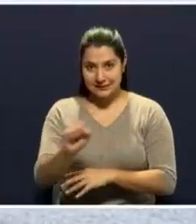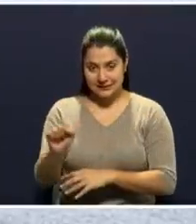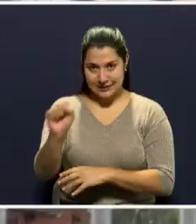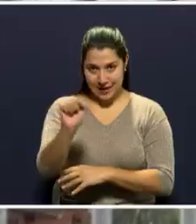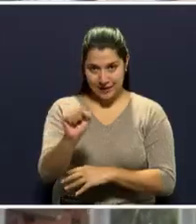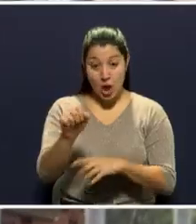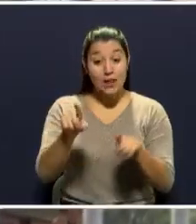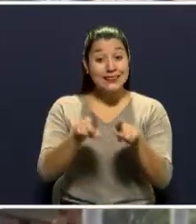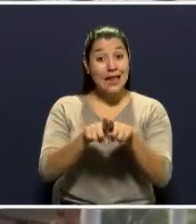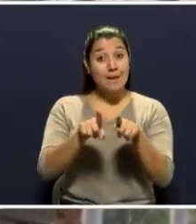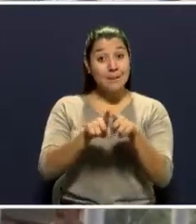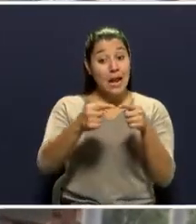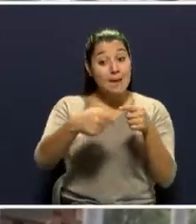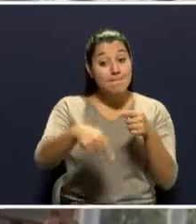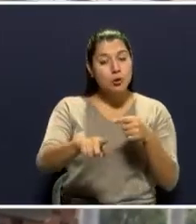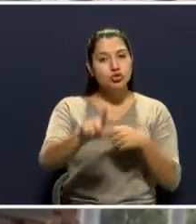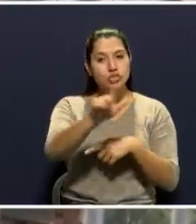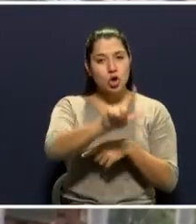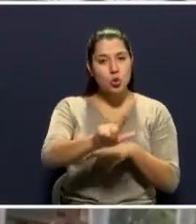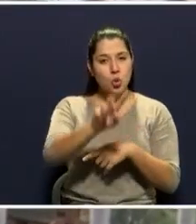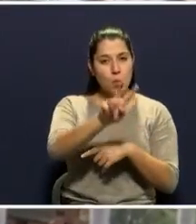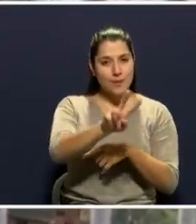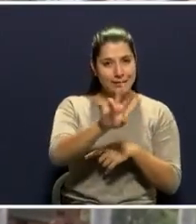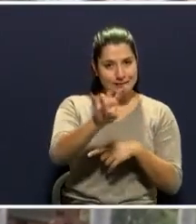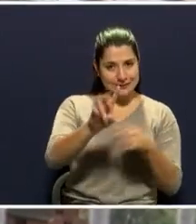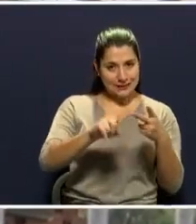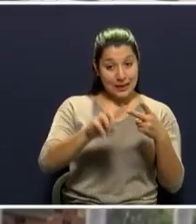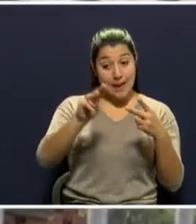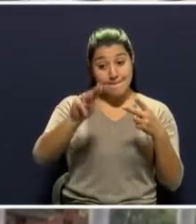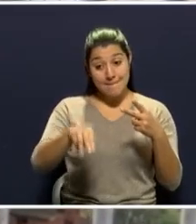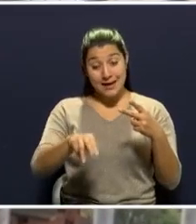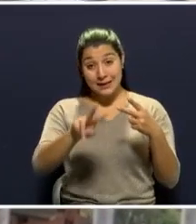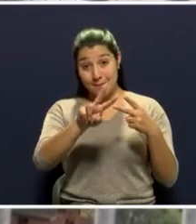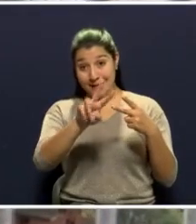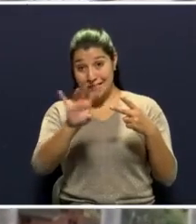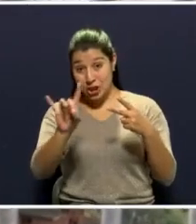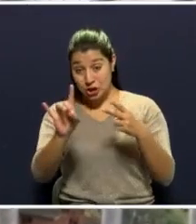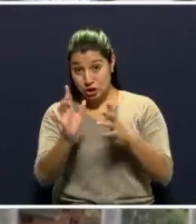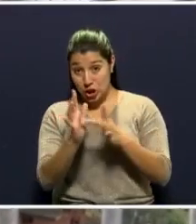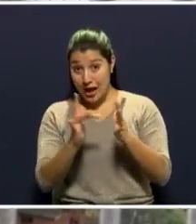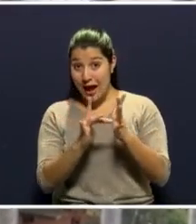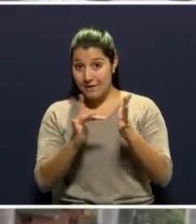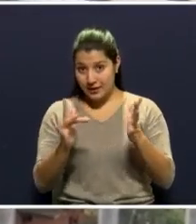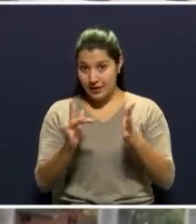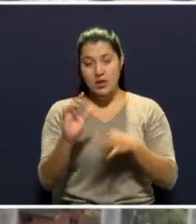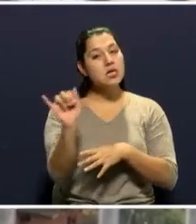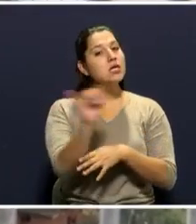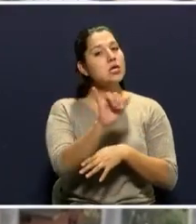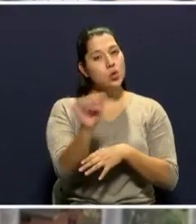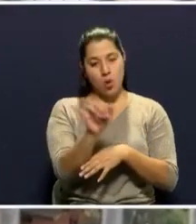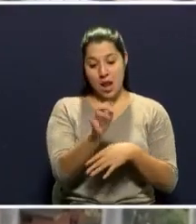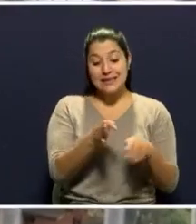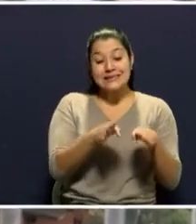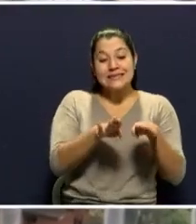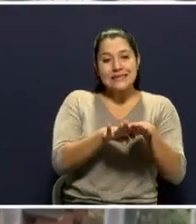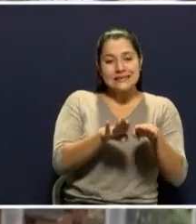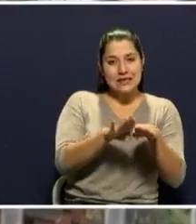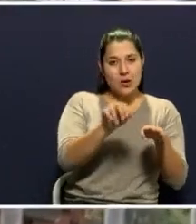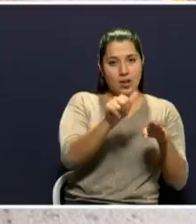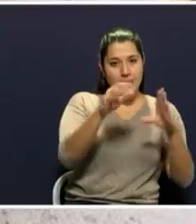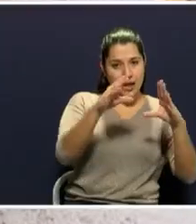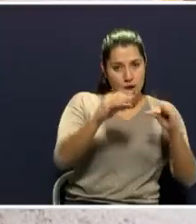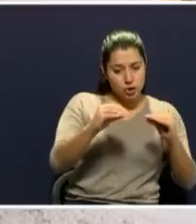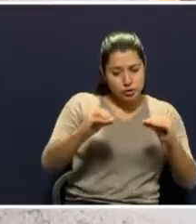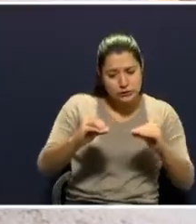el próximo lunes 27 y el martes 28 de abril se aplicaría el mismo mecanismo. La